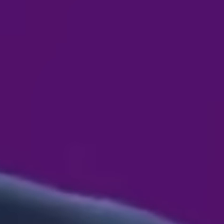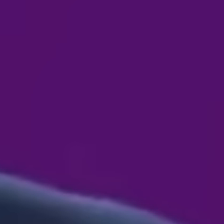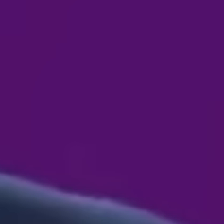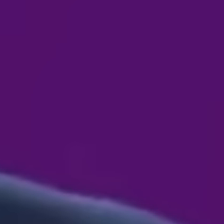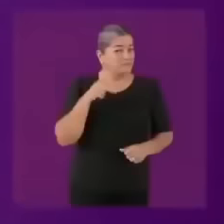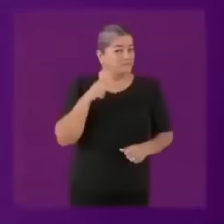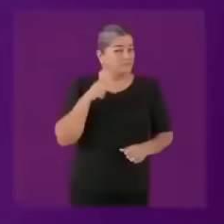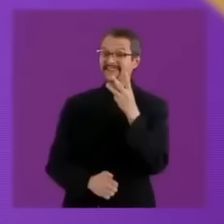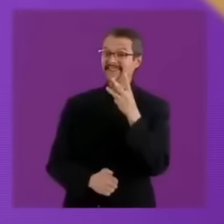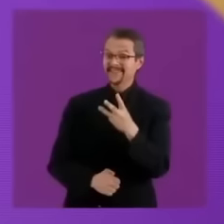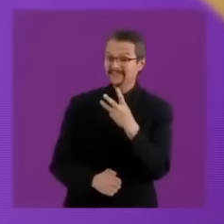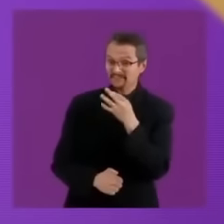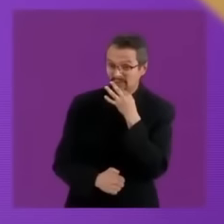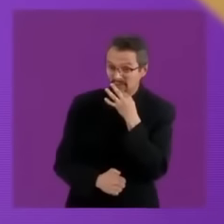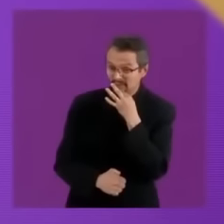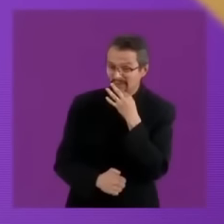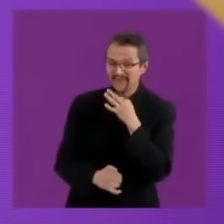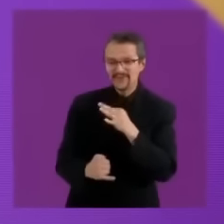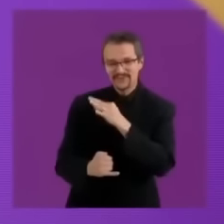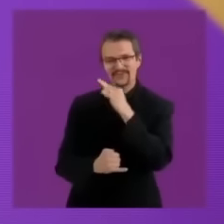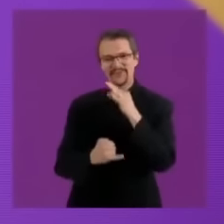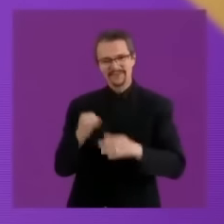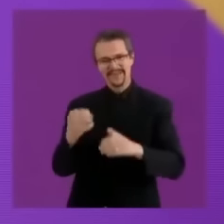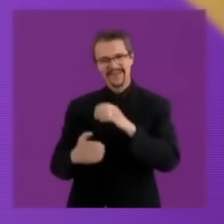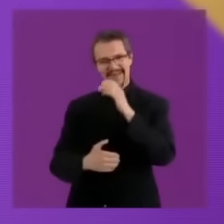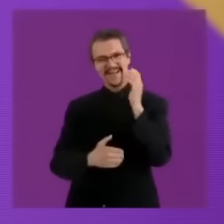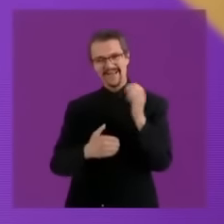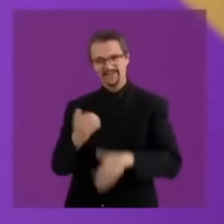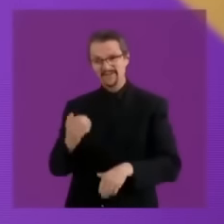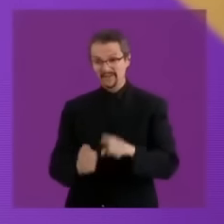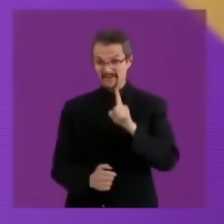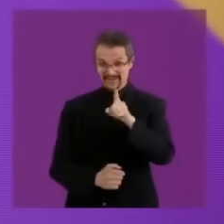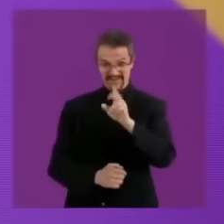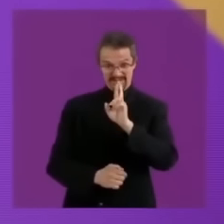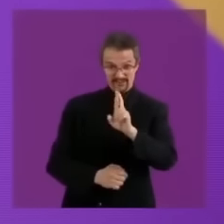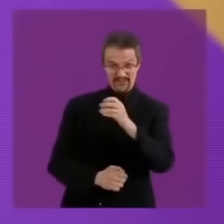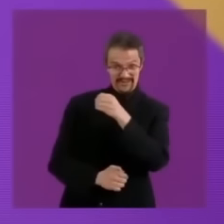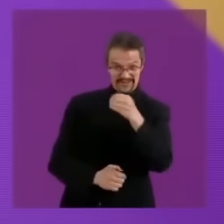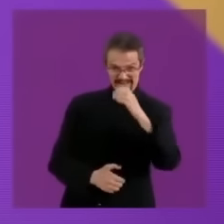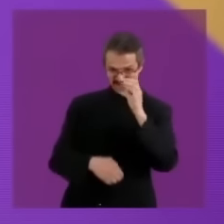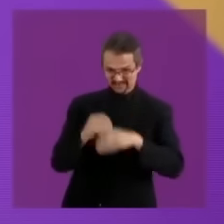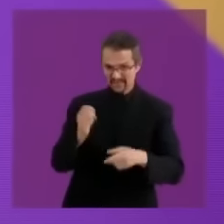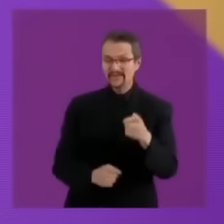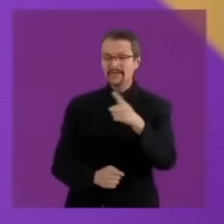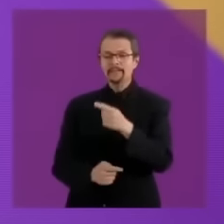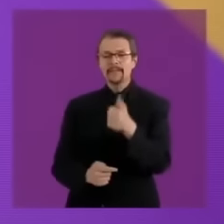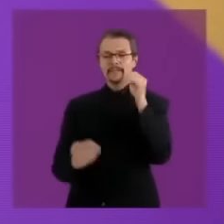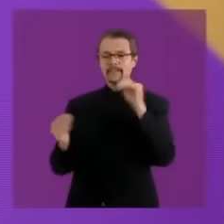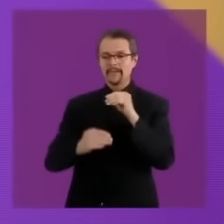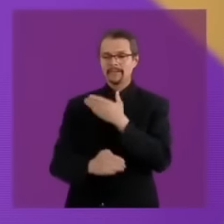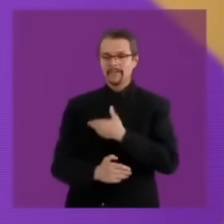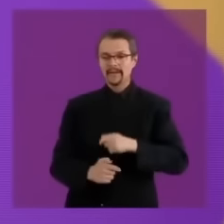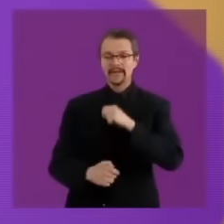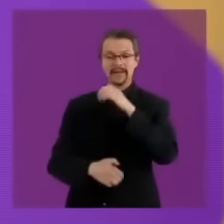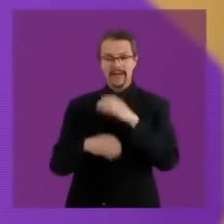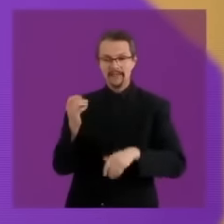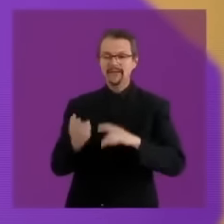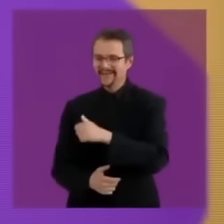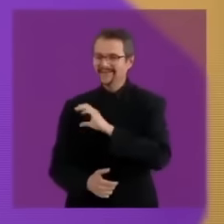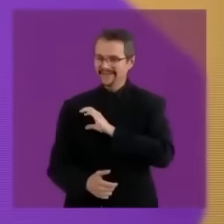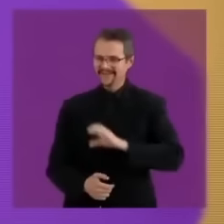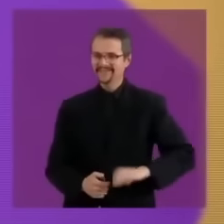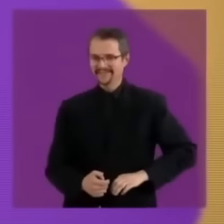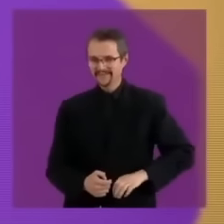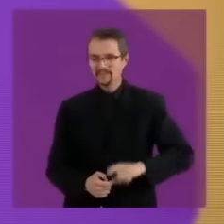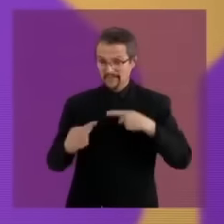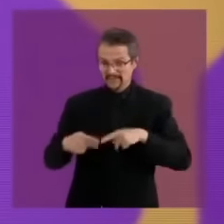Pinches viejas putas. Y bueno, con esta participación, Dios, hemos concluido este primer pupo presidencial. Agradecemos a los suscriptores